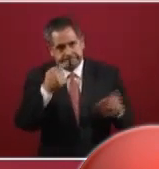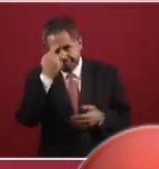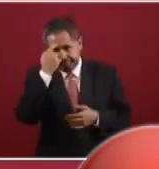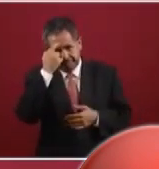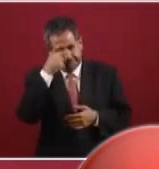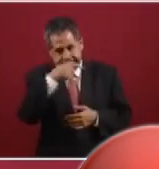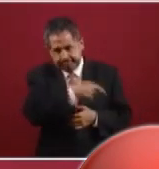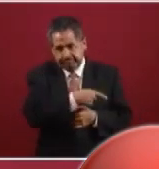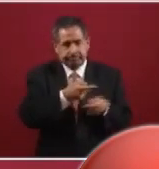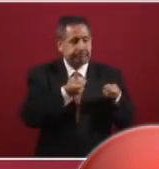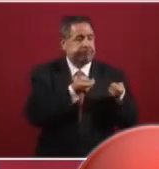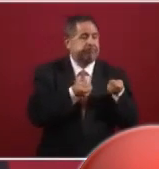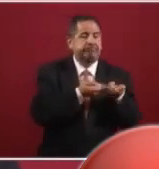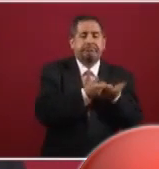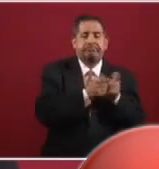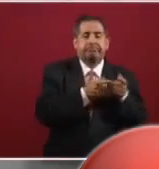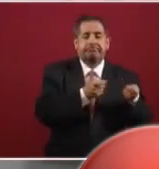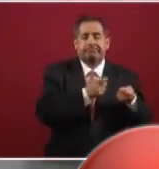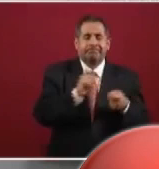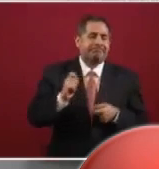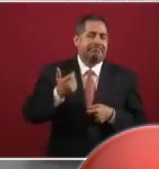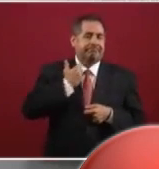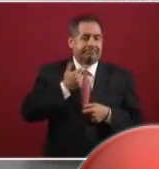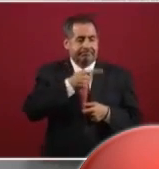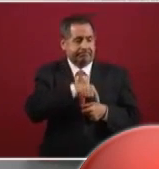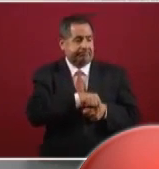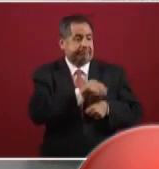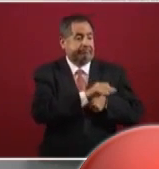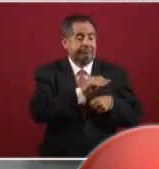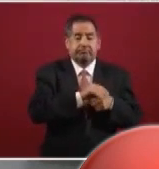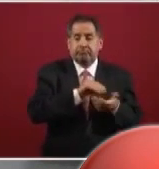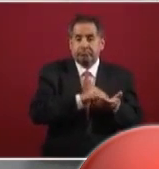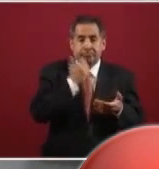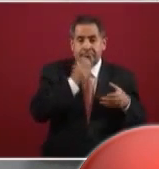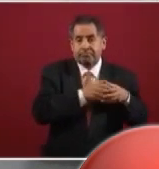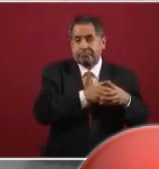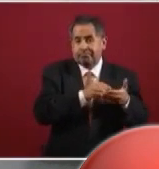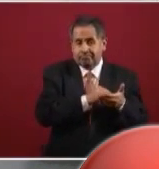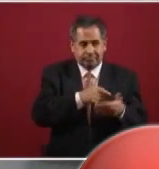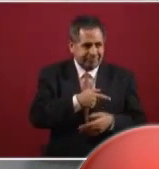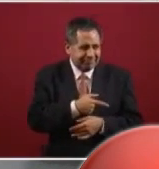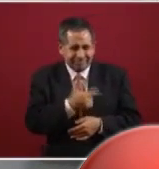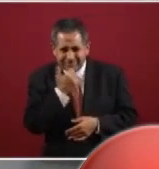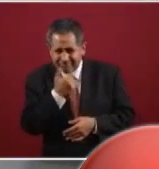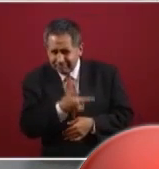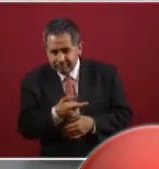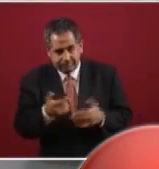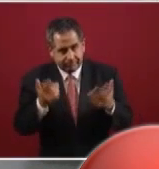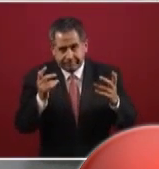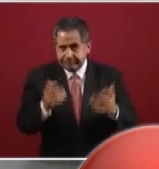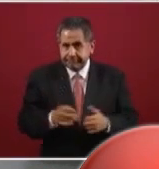los neoliberales y a sus defensores